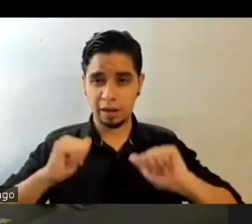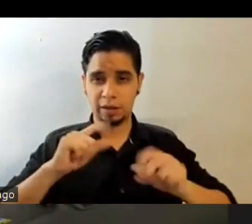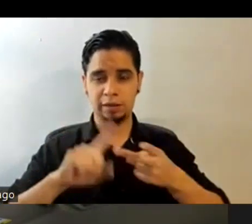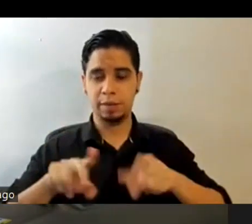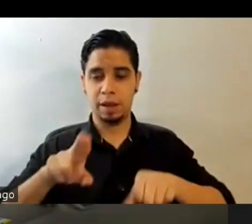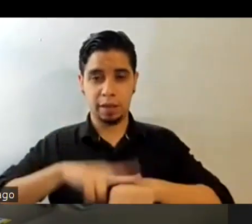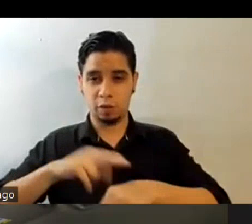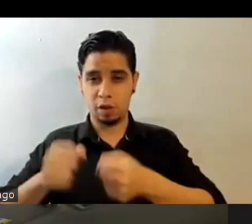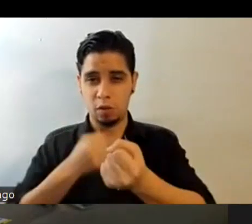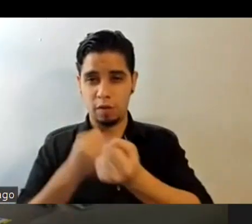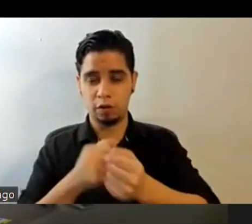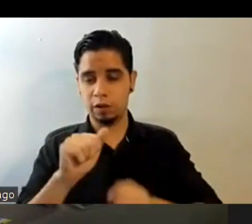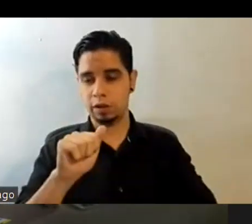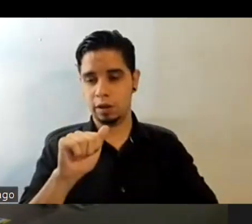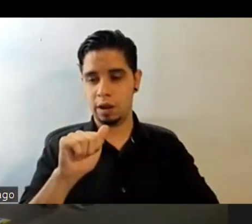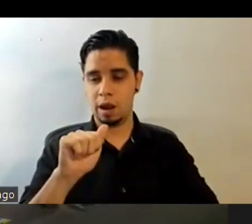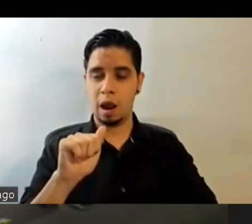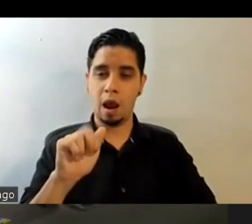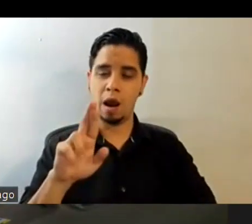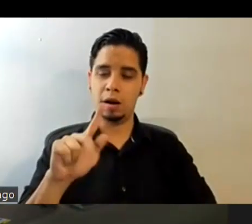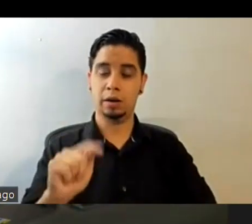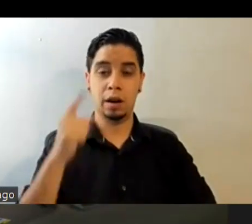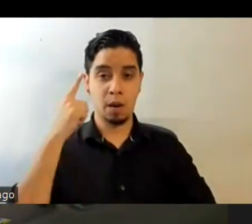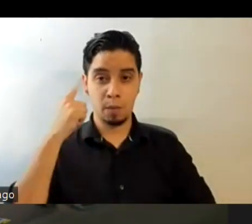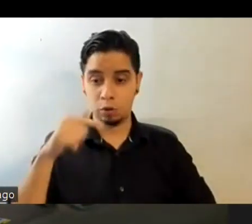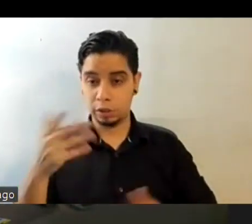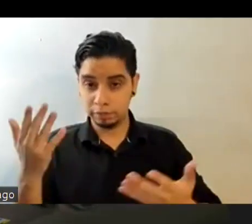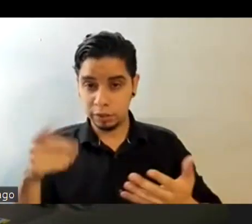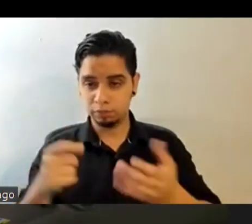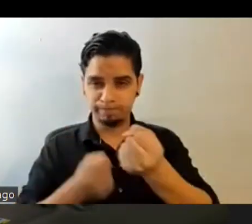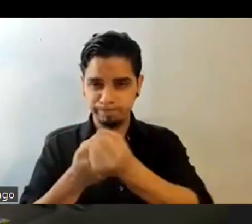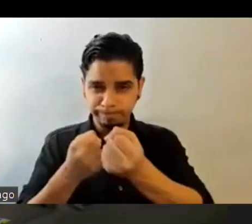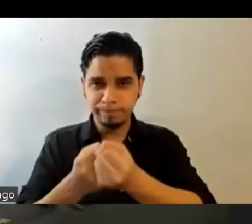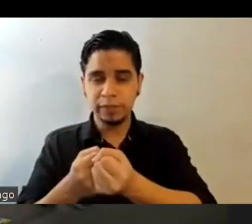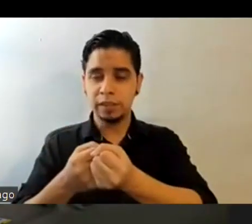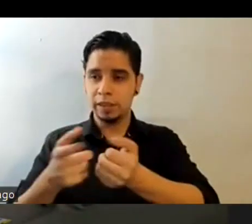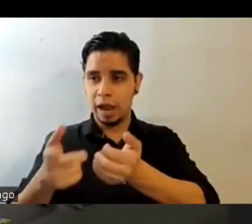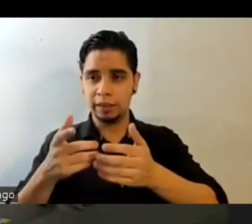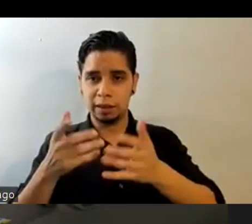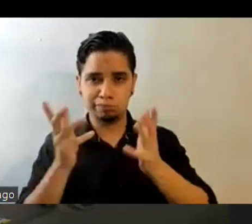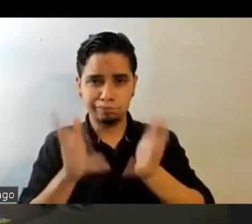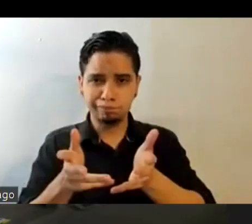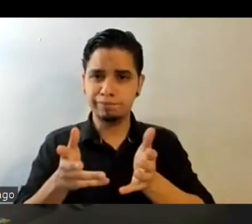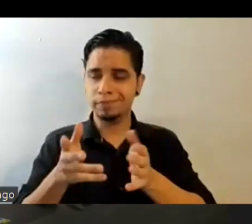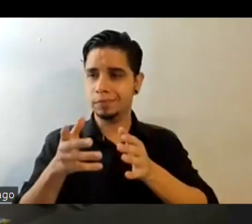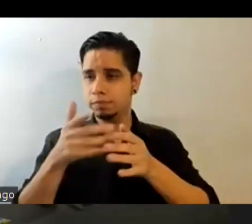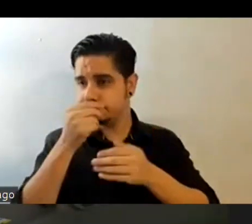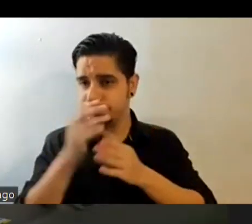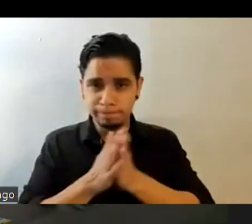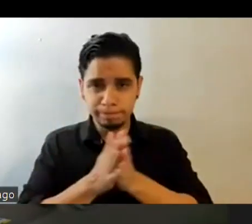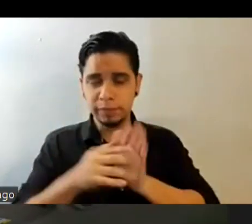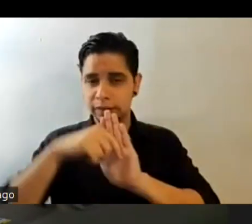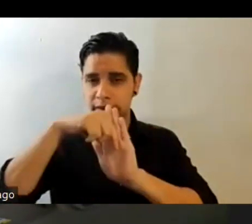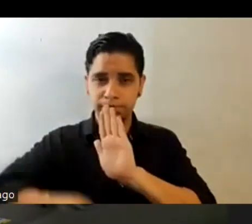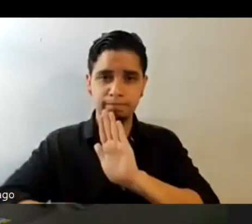the Arts por apoyar esta conversación tan entretenida, divertida, profunda. Así que